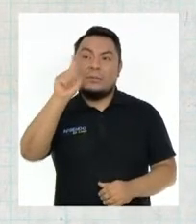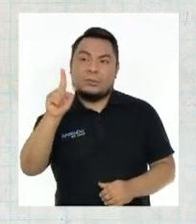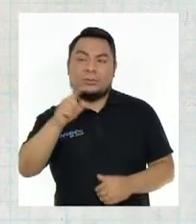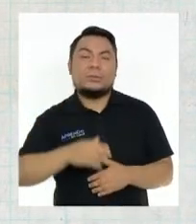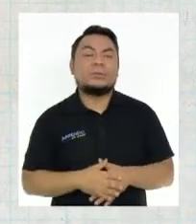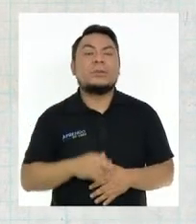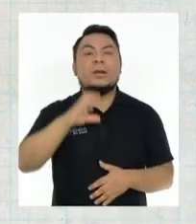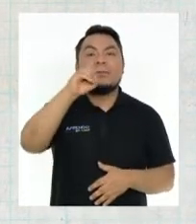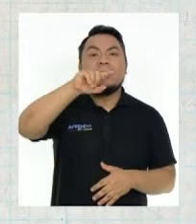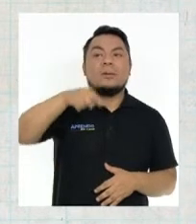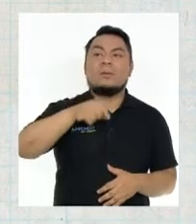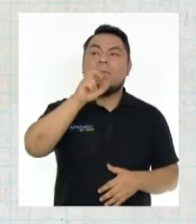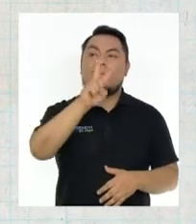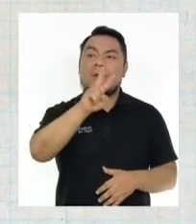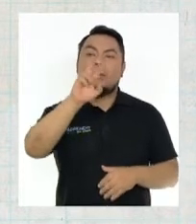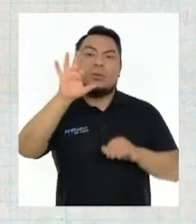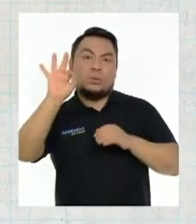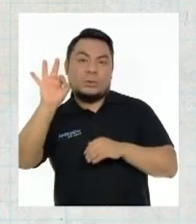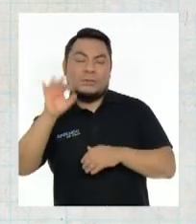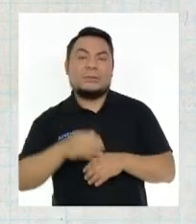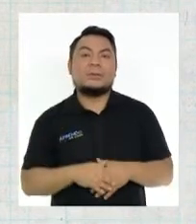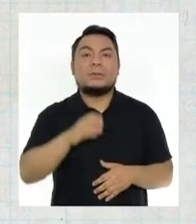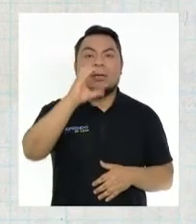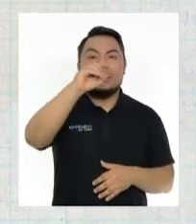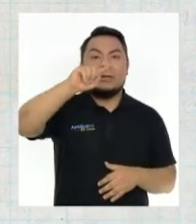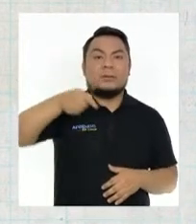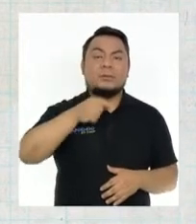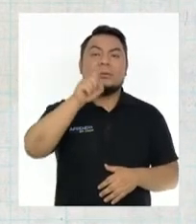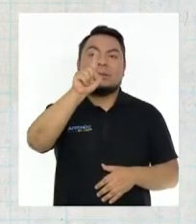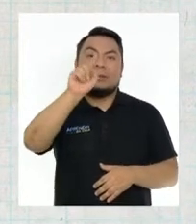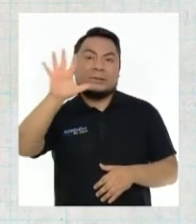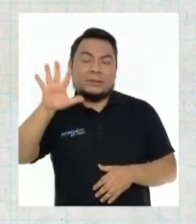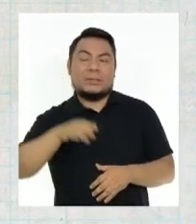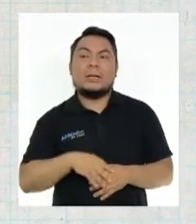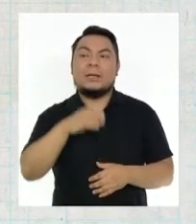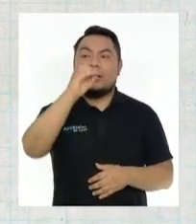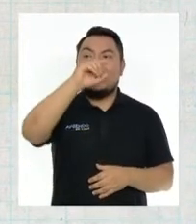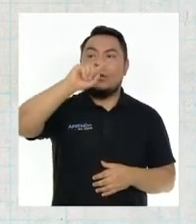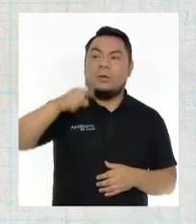0,21, 0,29, 0,15 y